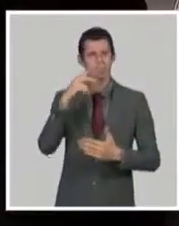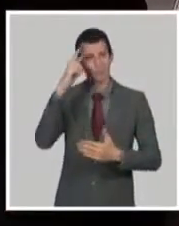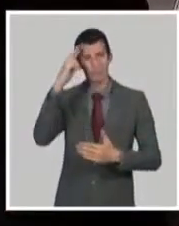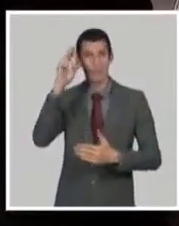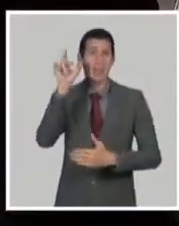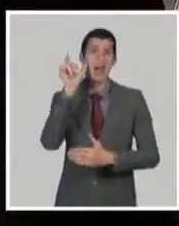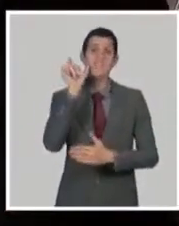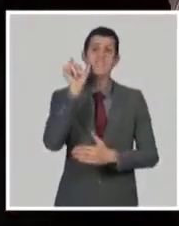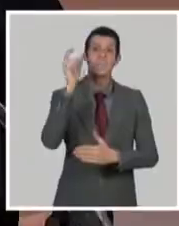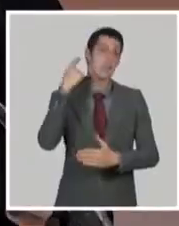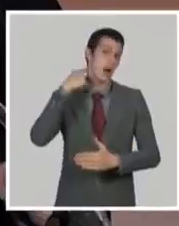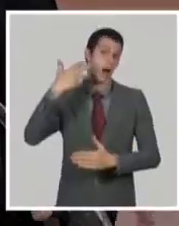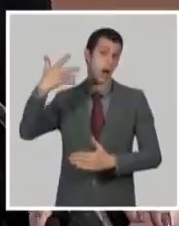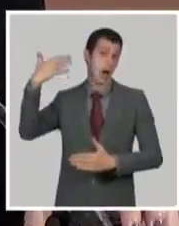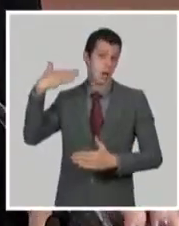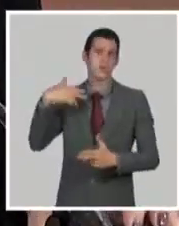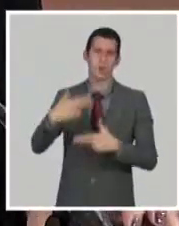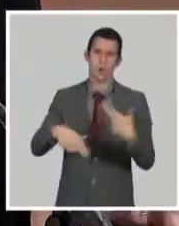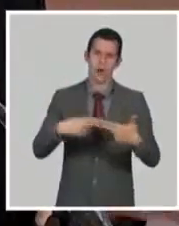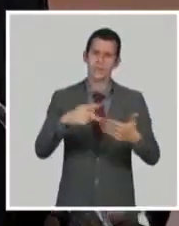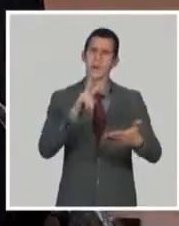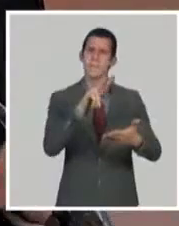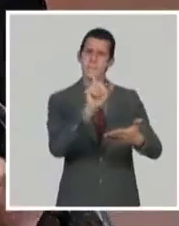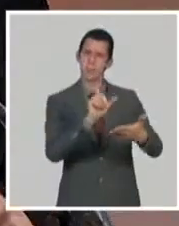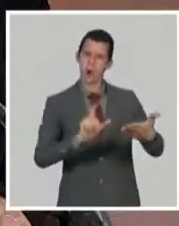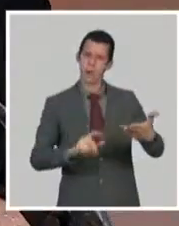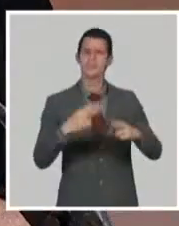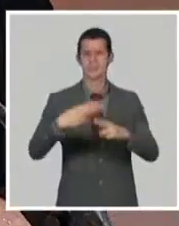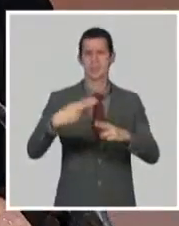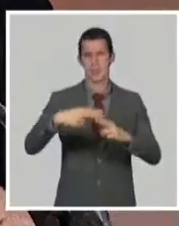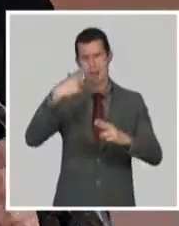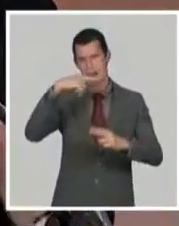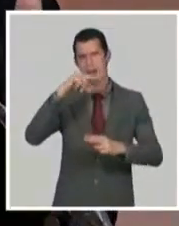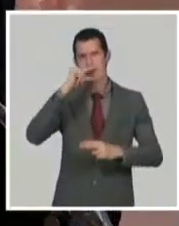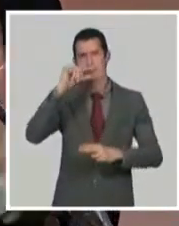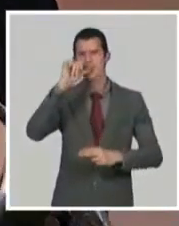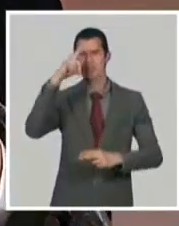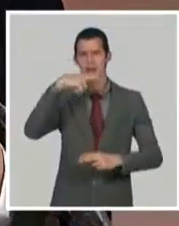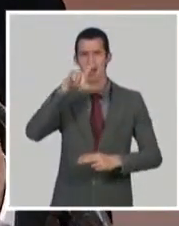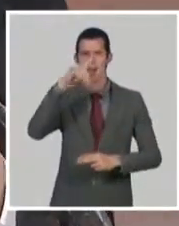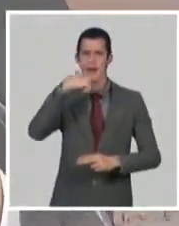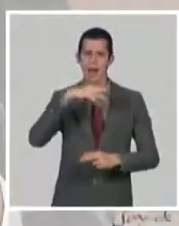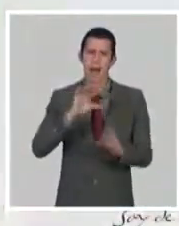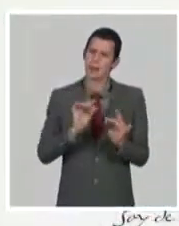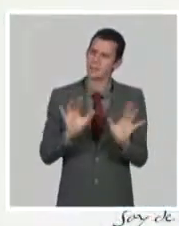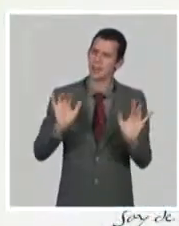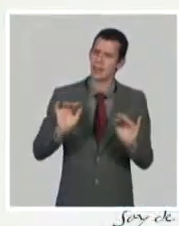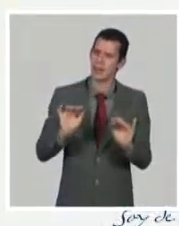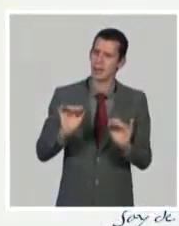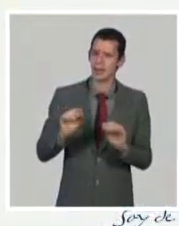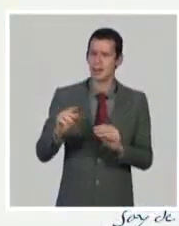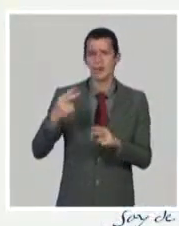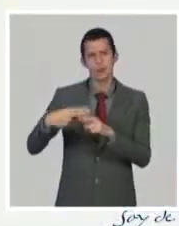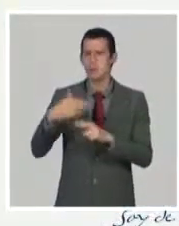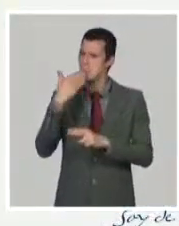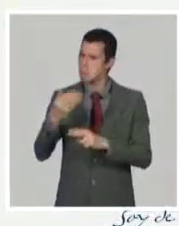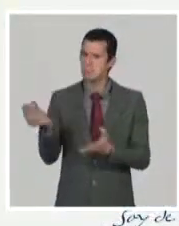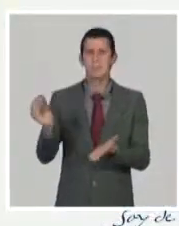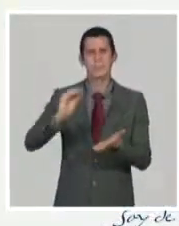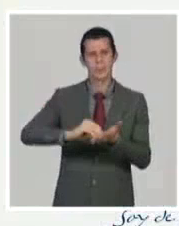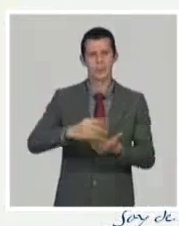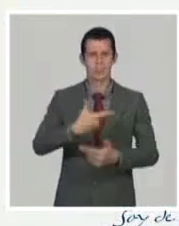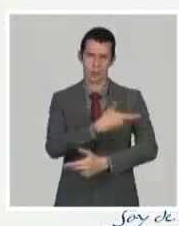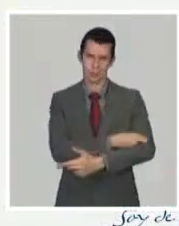premeditada. Bueno, ¿en qué momento estamos ahora? Bueno, le hemos ganado un mes al esquema corto de